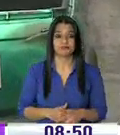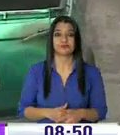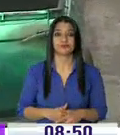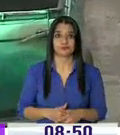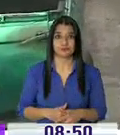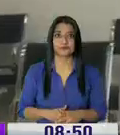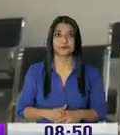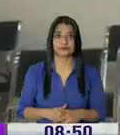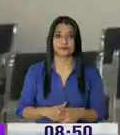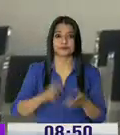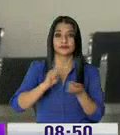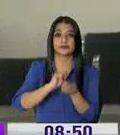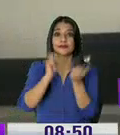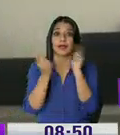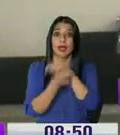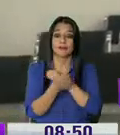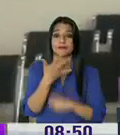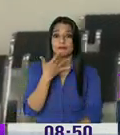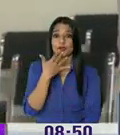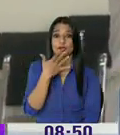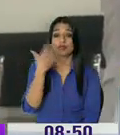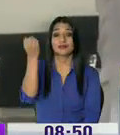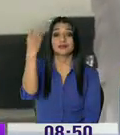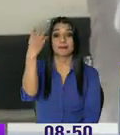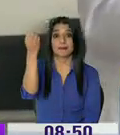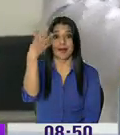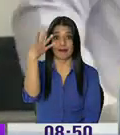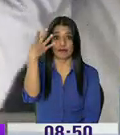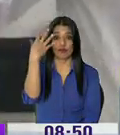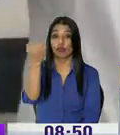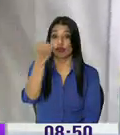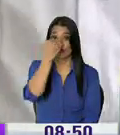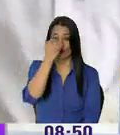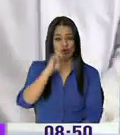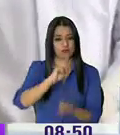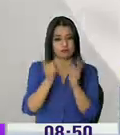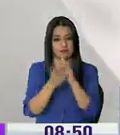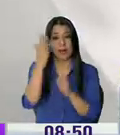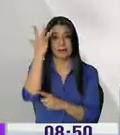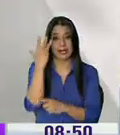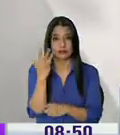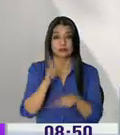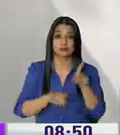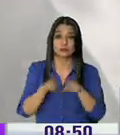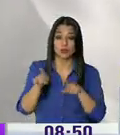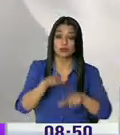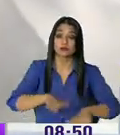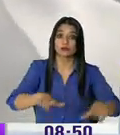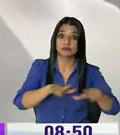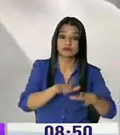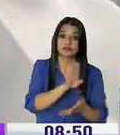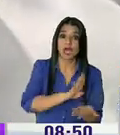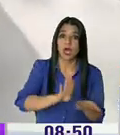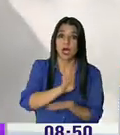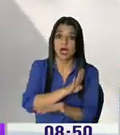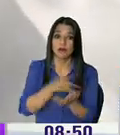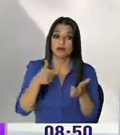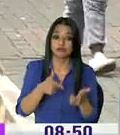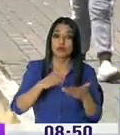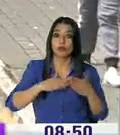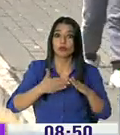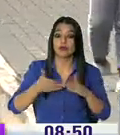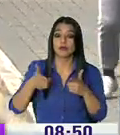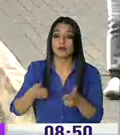Para cambiar de color de semáforo de rojo a amarillo en Quito, varios sectores trabajan en cercos comunitarios